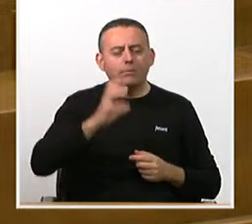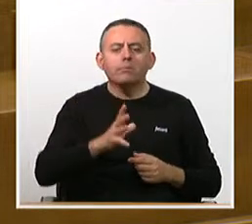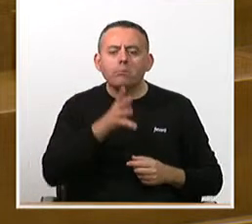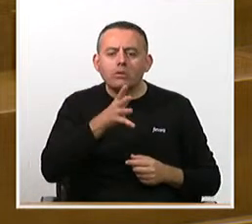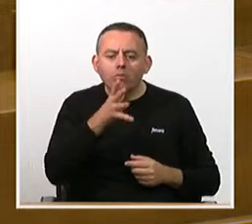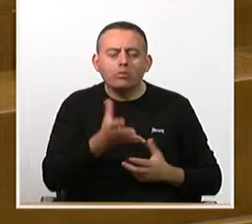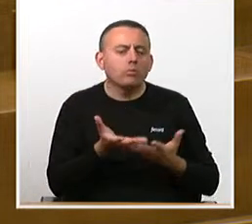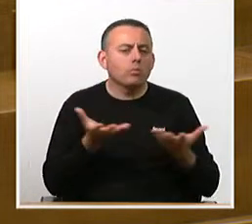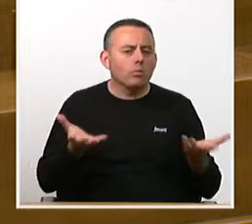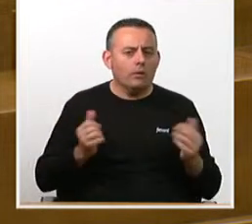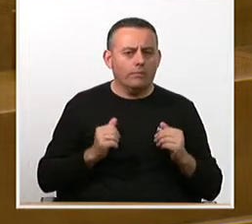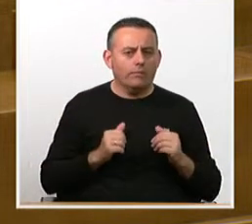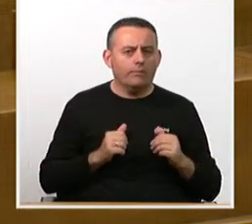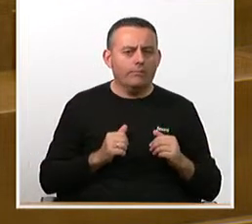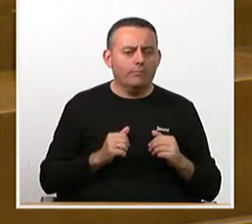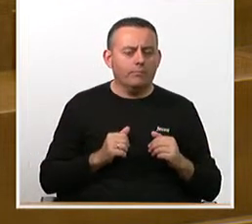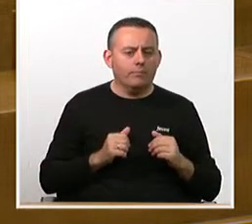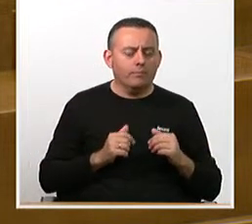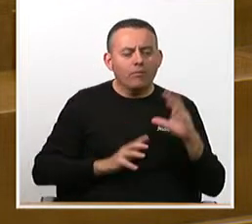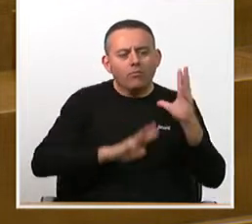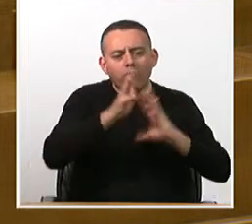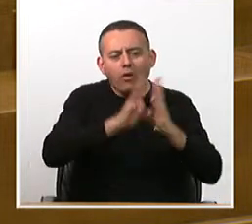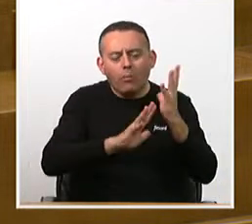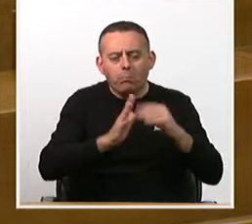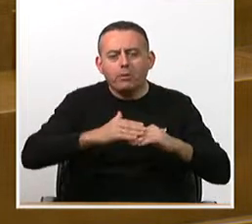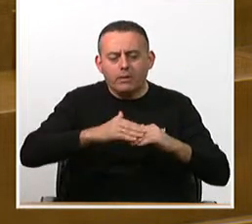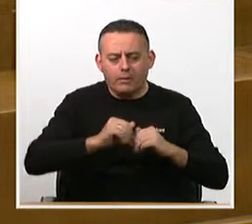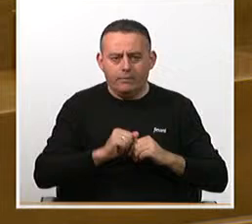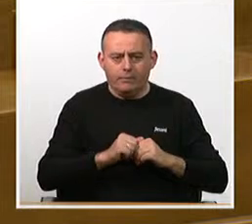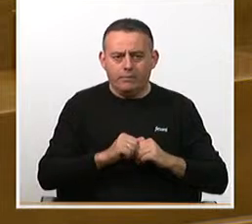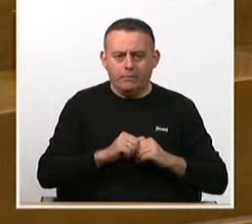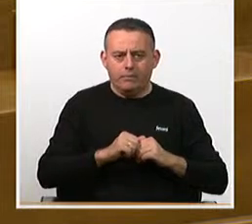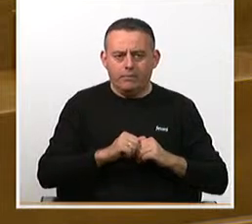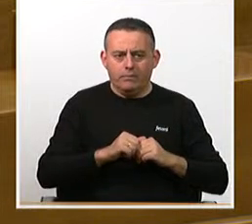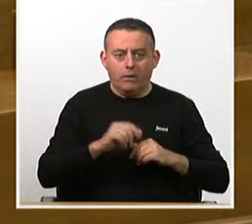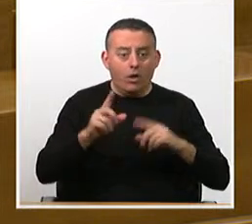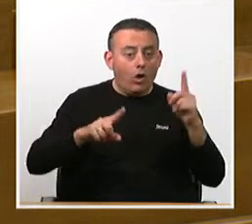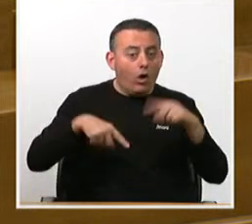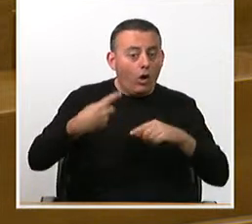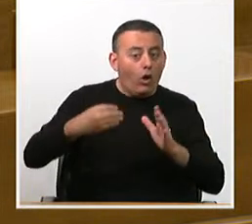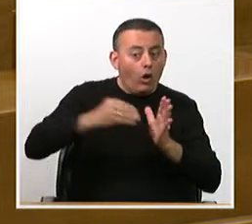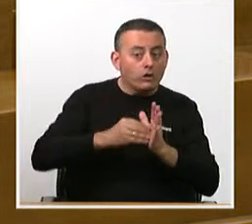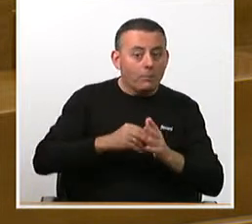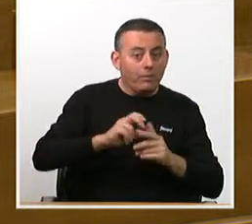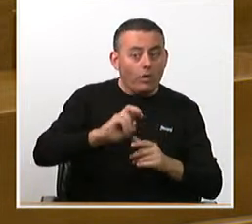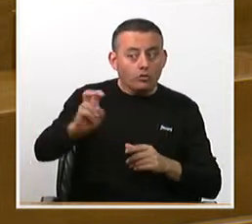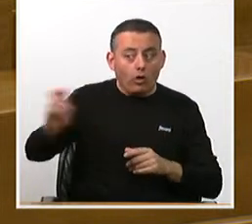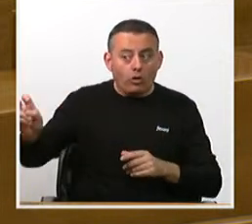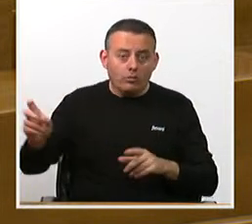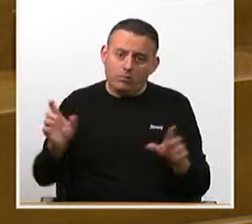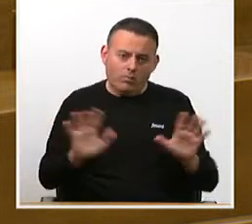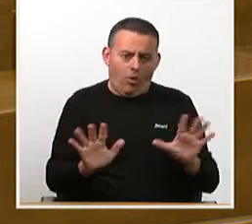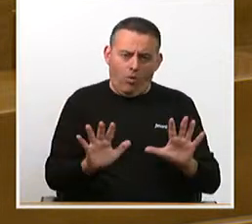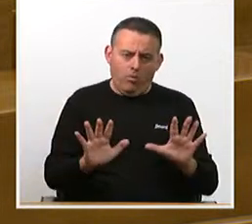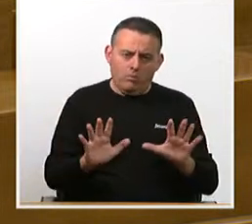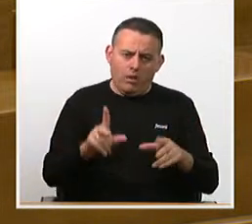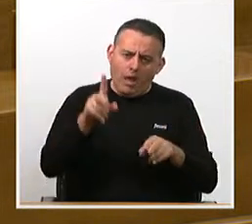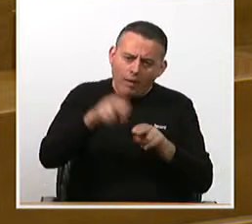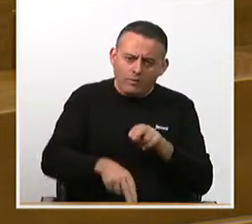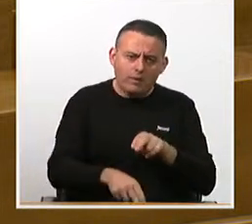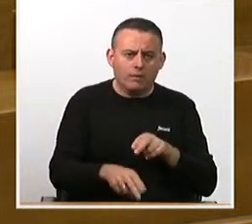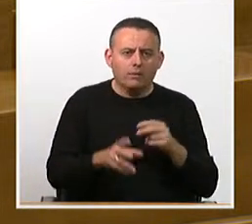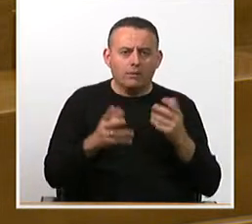evitar nues traged con que pas así respond a to preguntes